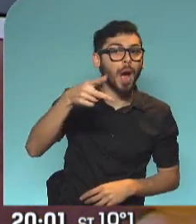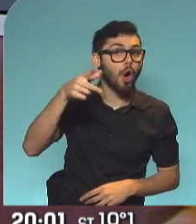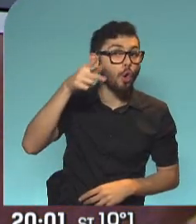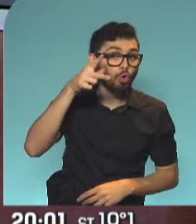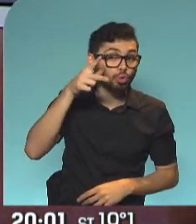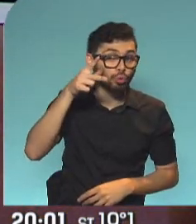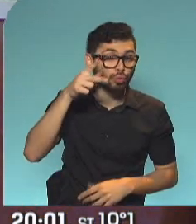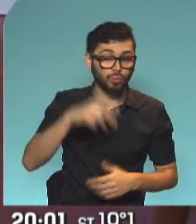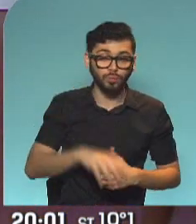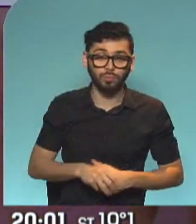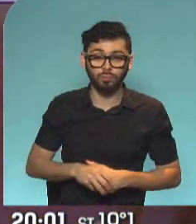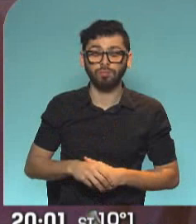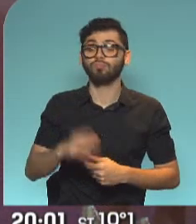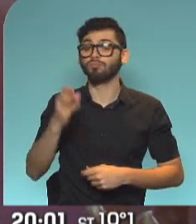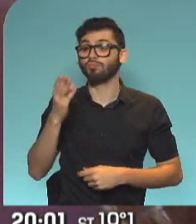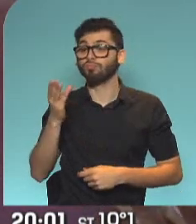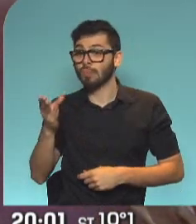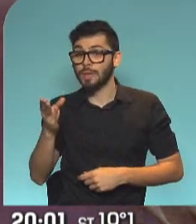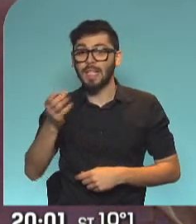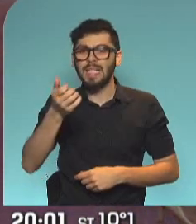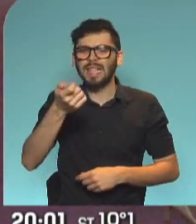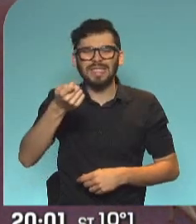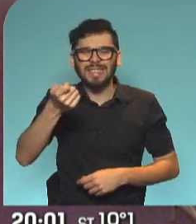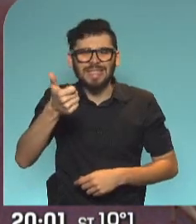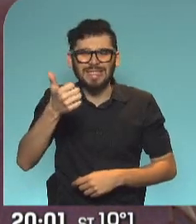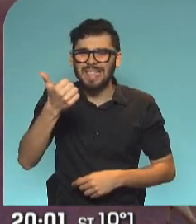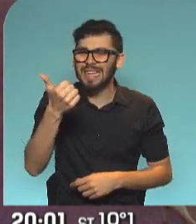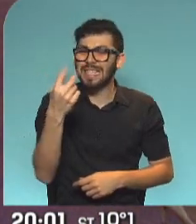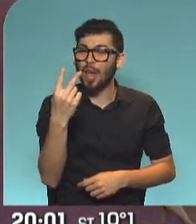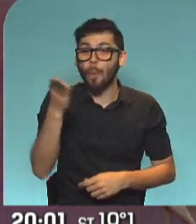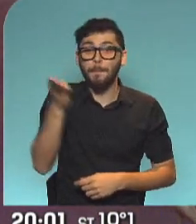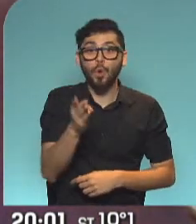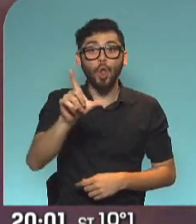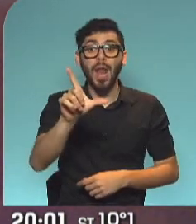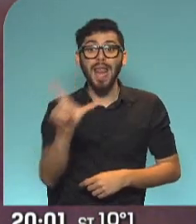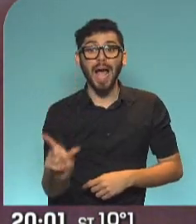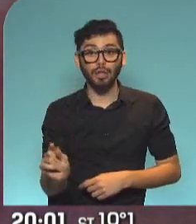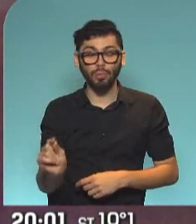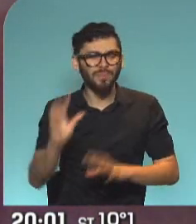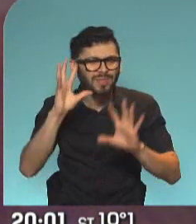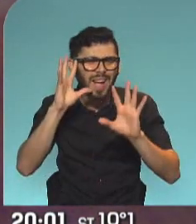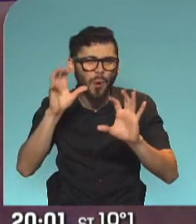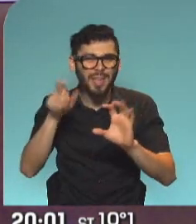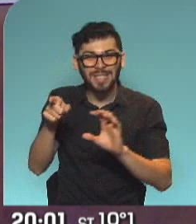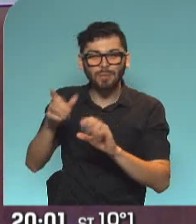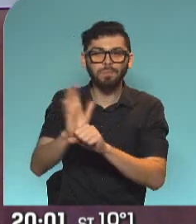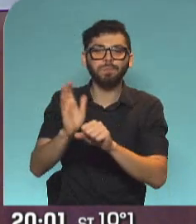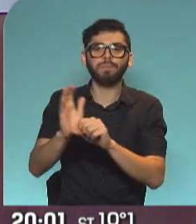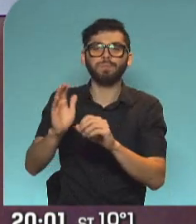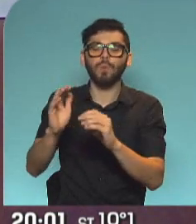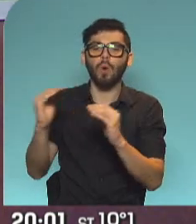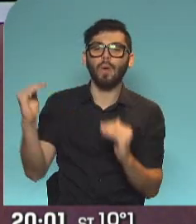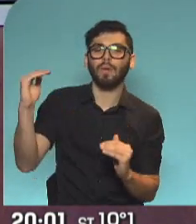el 61%, casi 62% a nivel nación, recuerden que es un promedio y hay